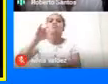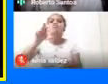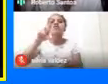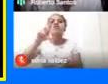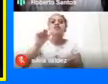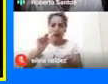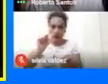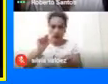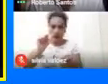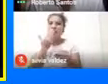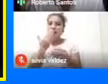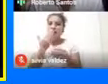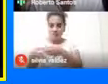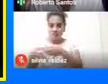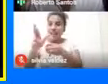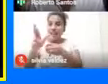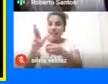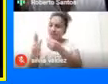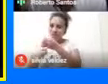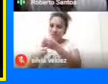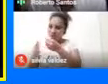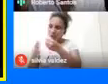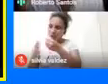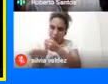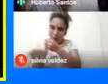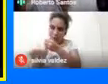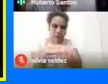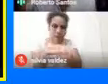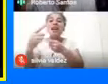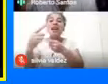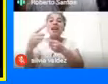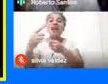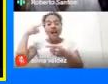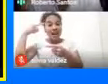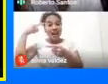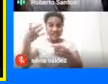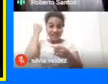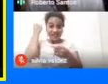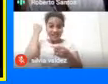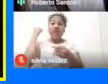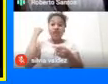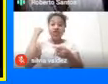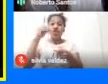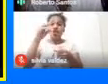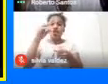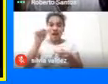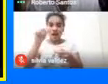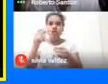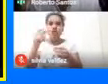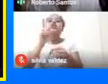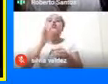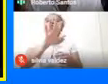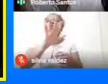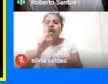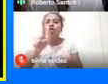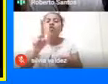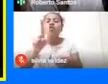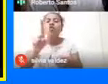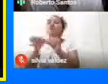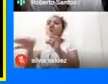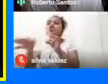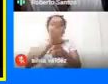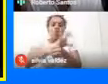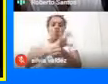Leyenda del Dorado Incluye 151 municipios De los departamentos De Cundinamarca El 65